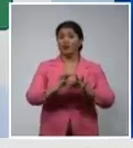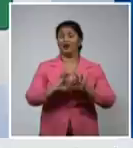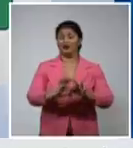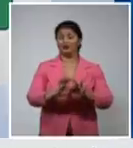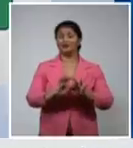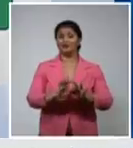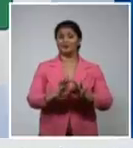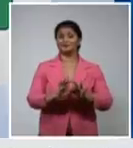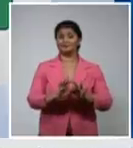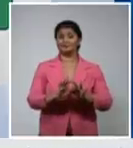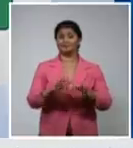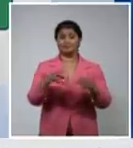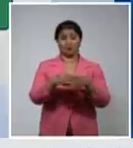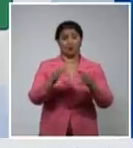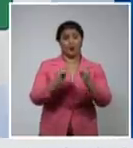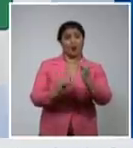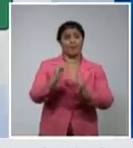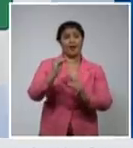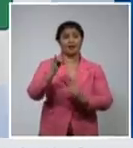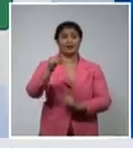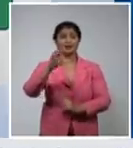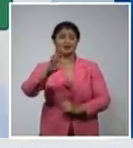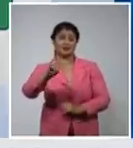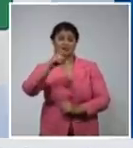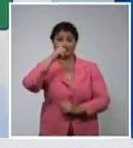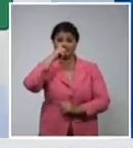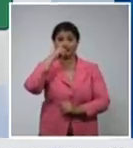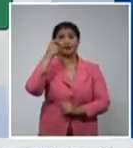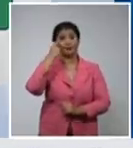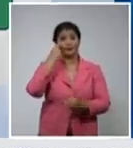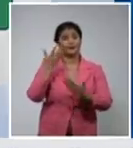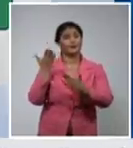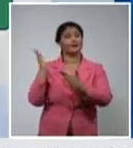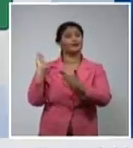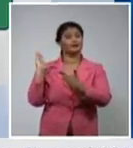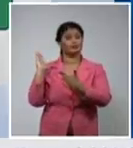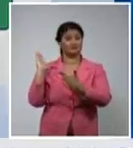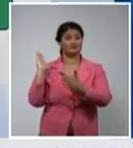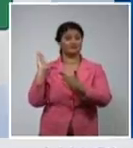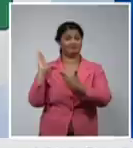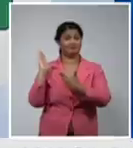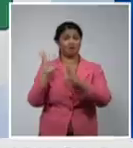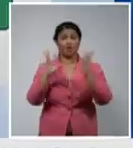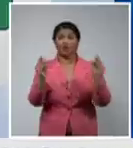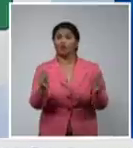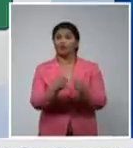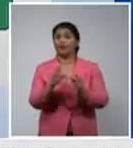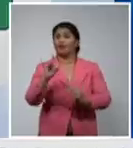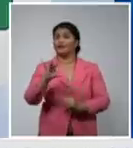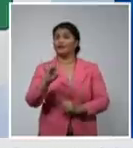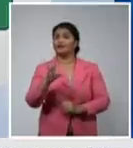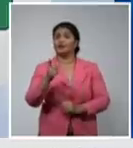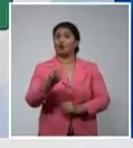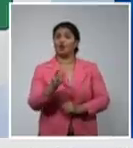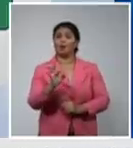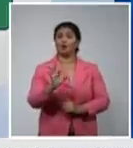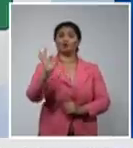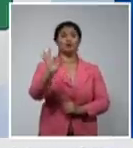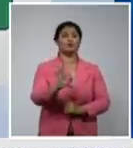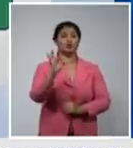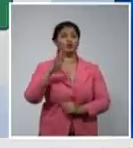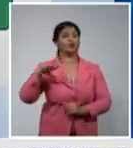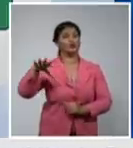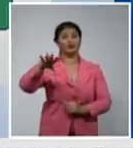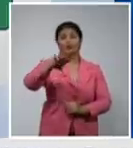fijan el número elevado de personas que se confirman ayer. Es el 15,8% de todos los